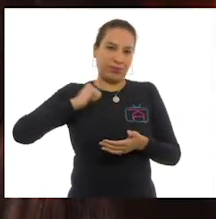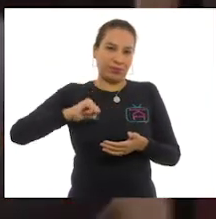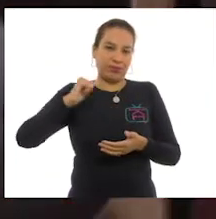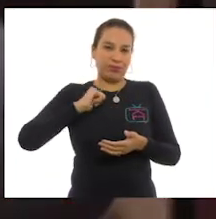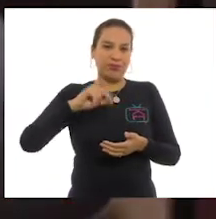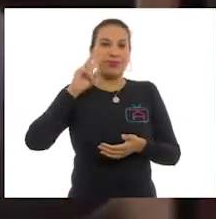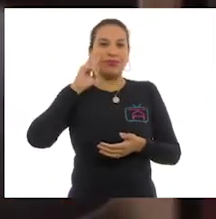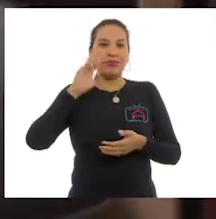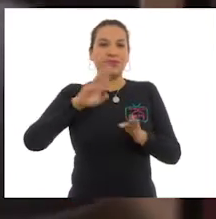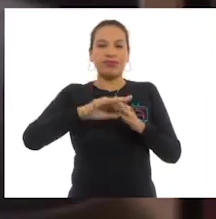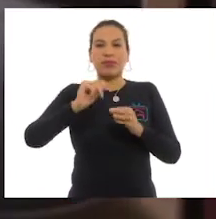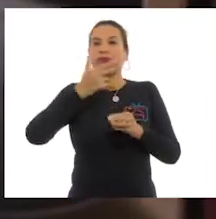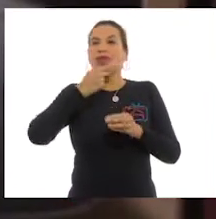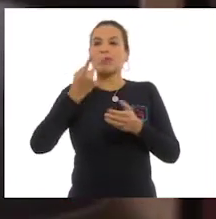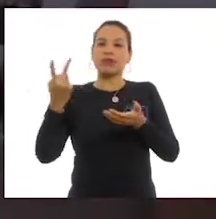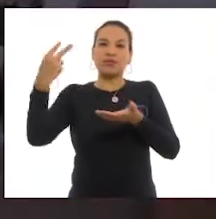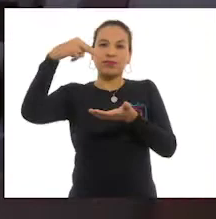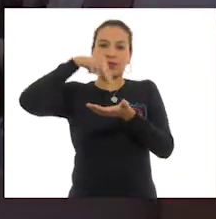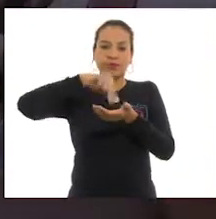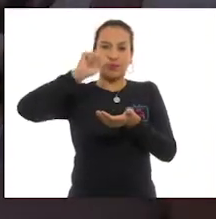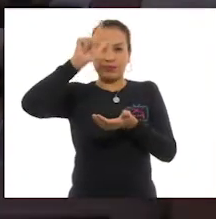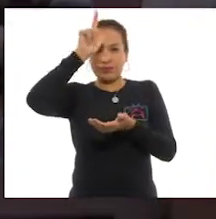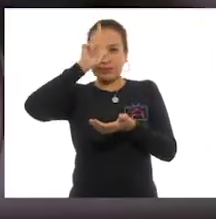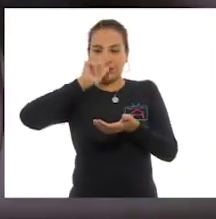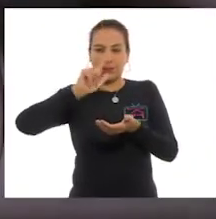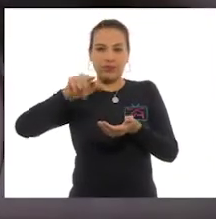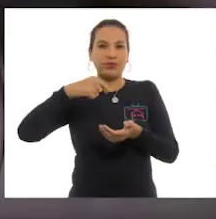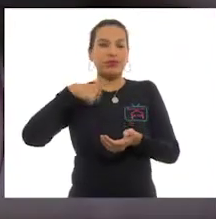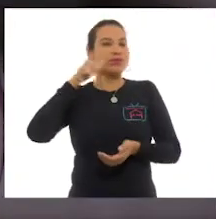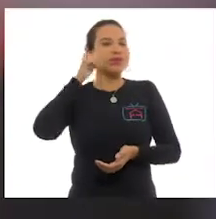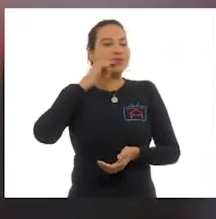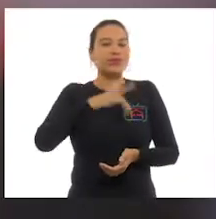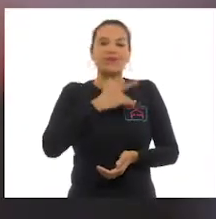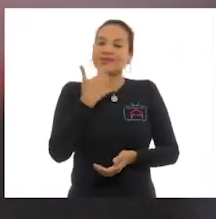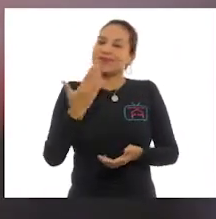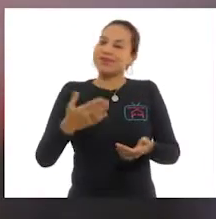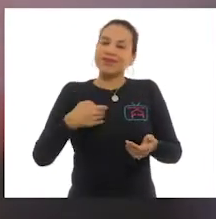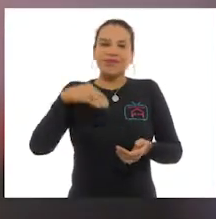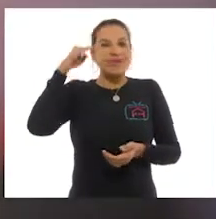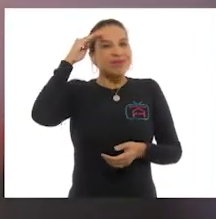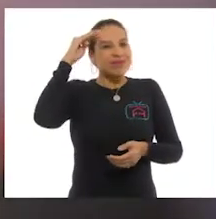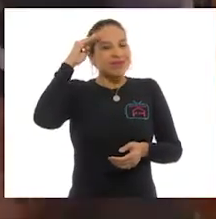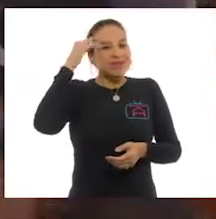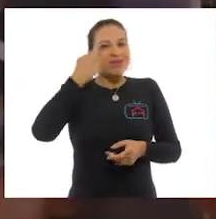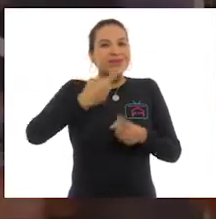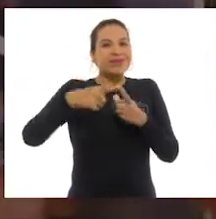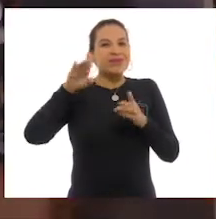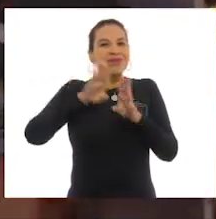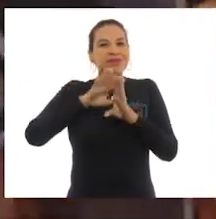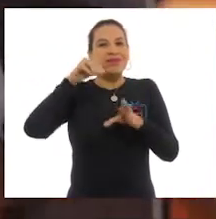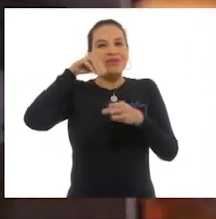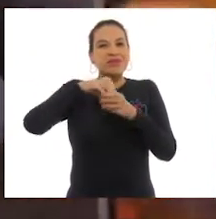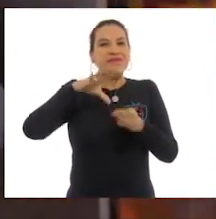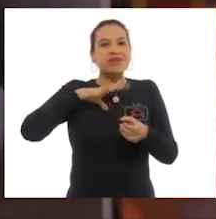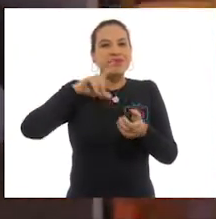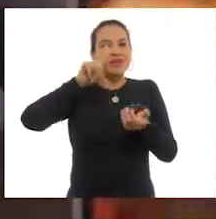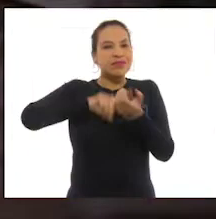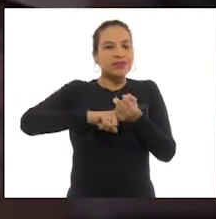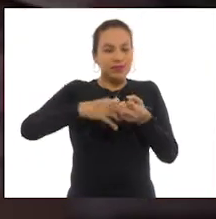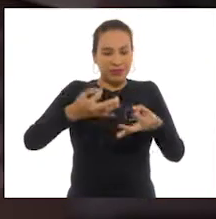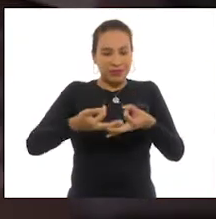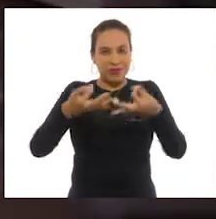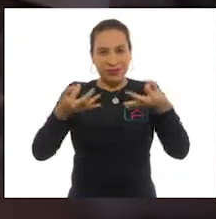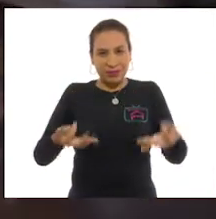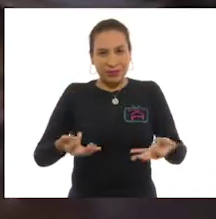que vio llegar al hombre a la luna, a mí siempre me fascinaba pensar en los secretos que había enterrados en la